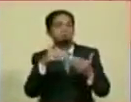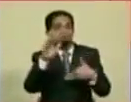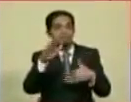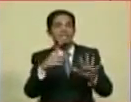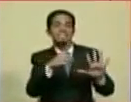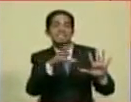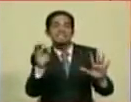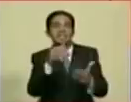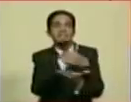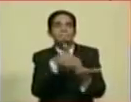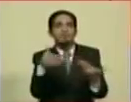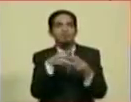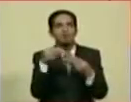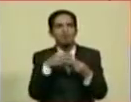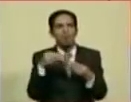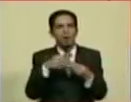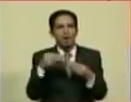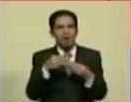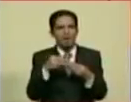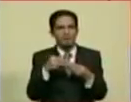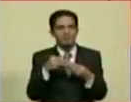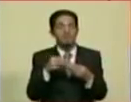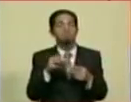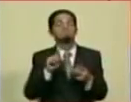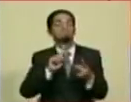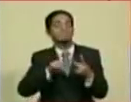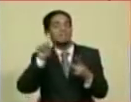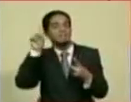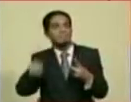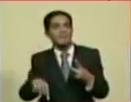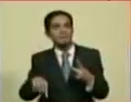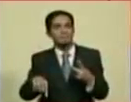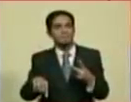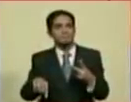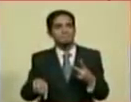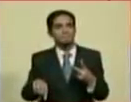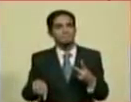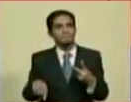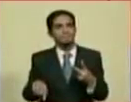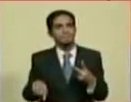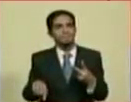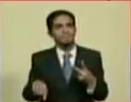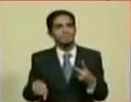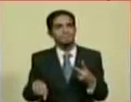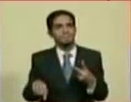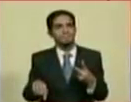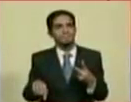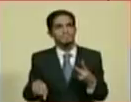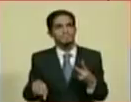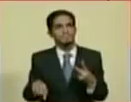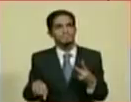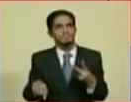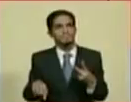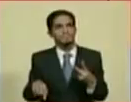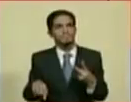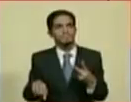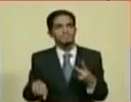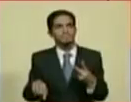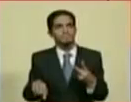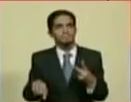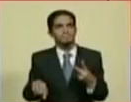dólares. Pero además le hemos entregado, bajo un mecanismo